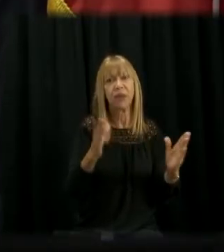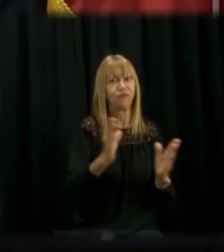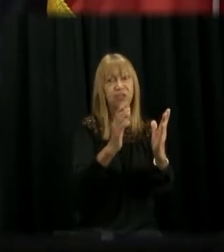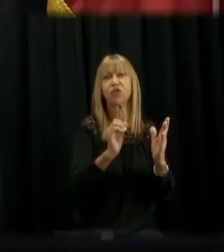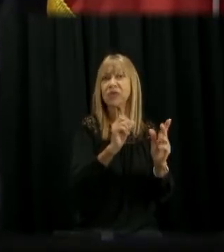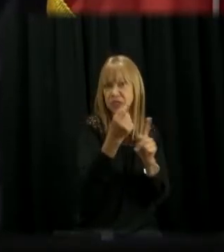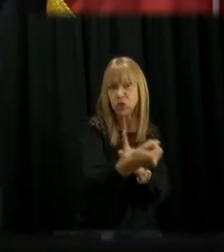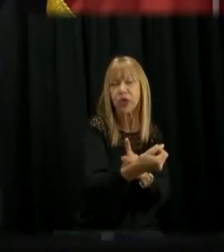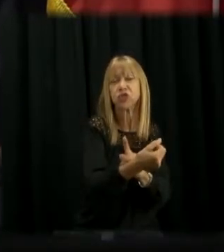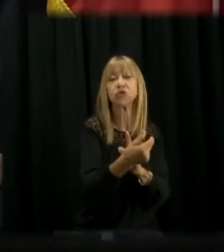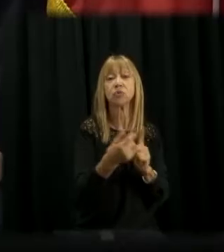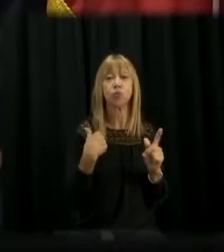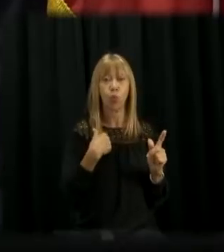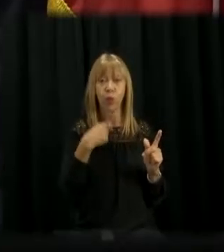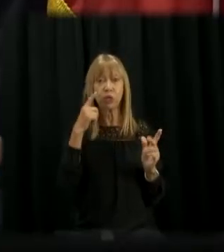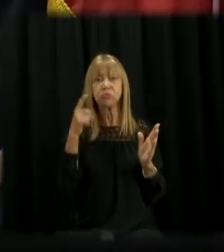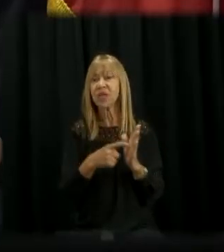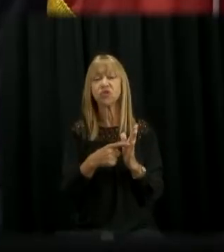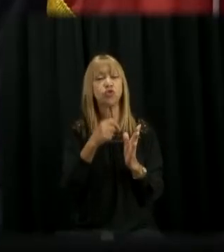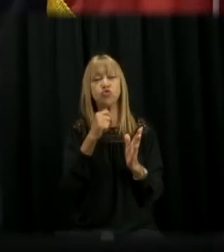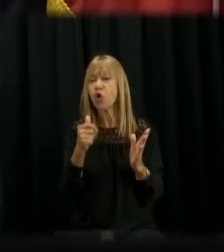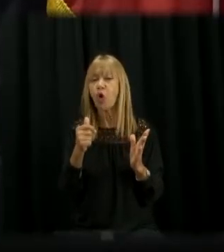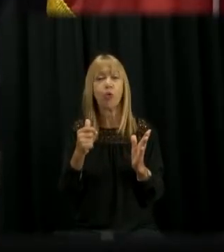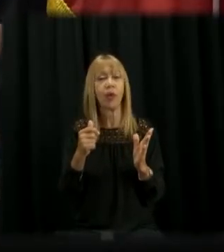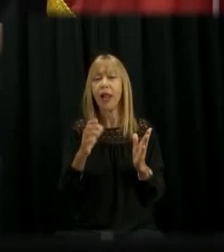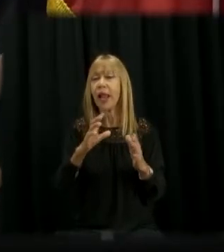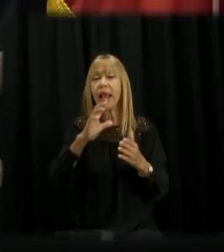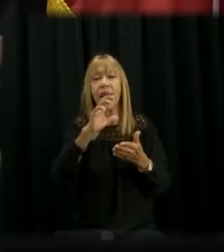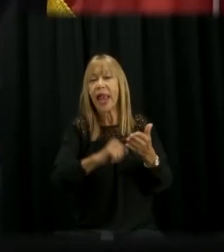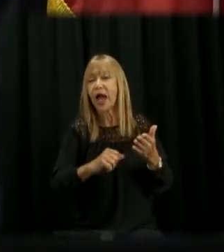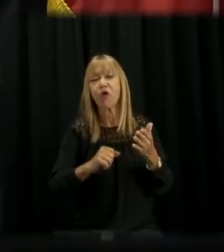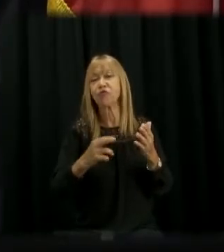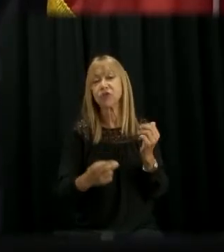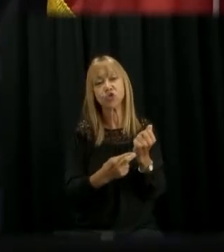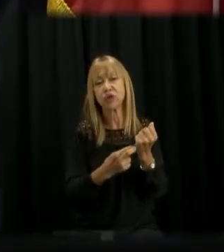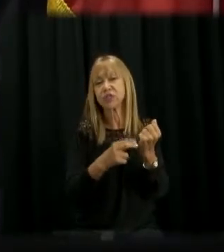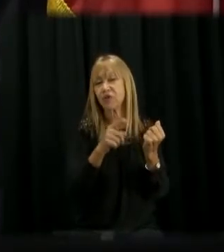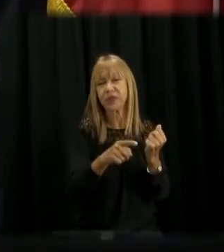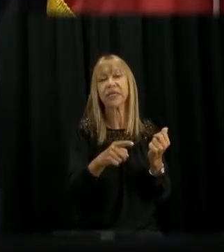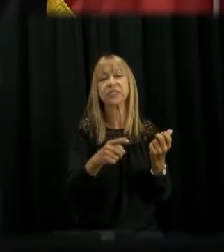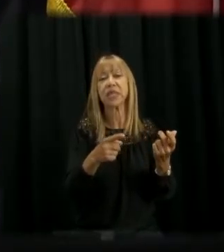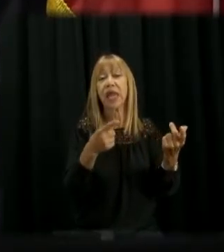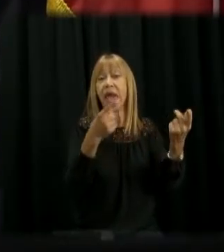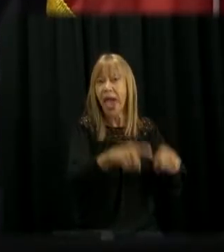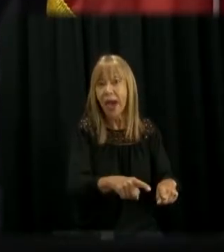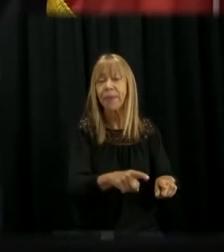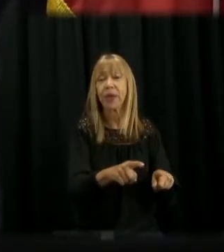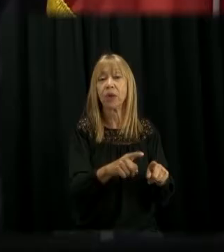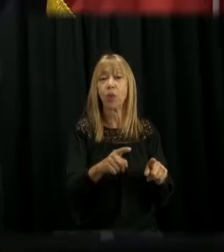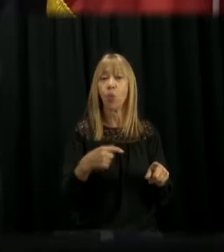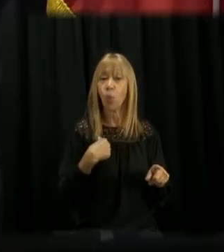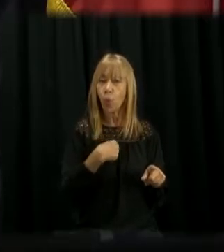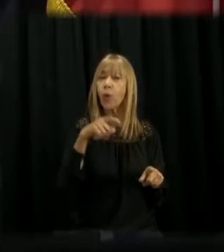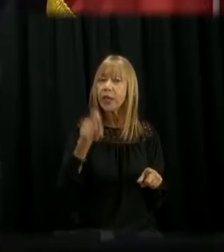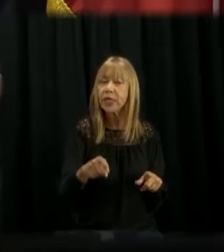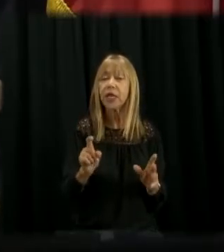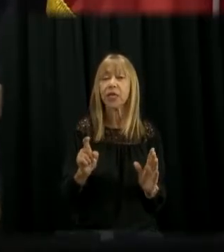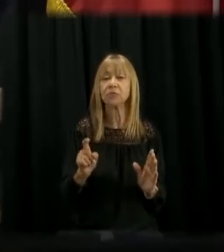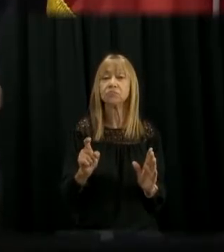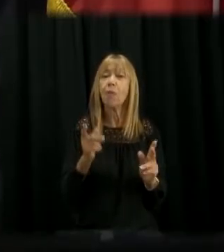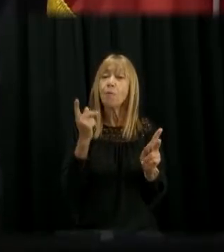adelante en luz a la situación. Quisiera también recalcar que no hay una falta de recursos para poder llevar a cabo